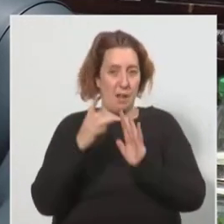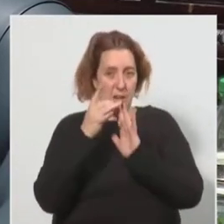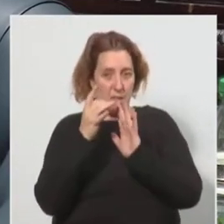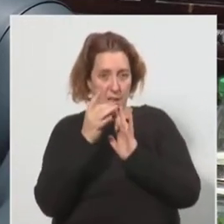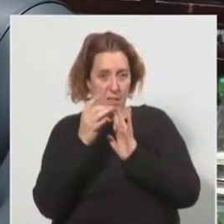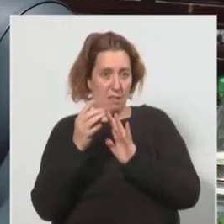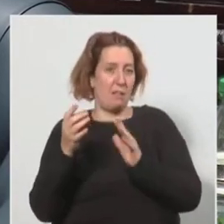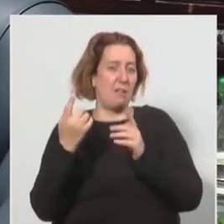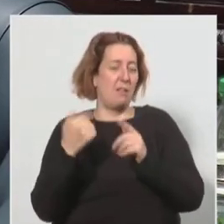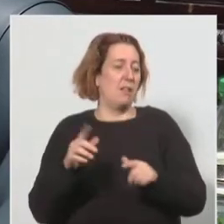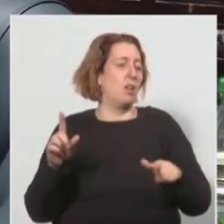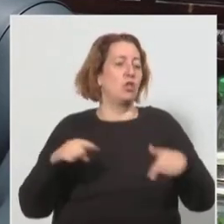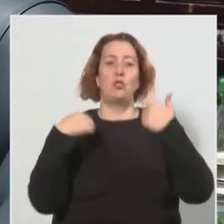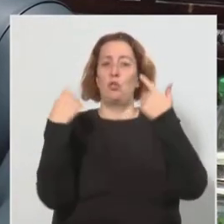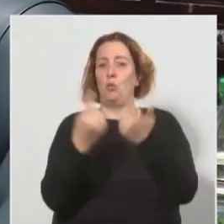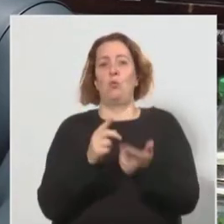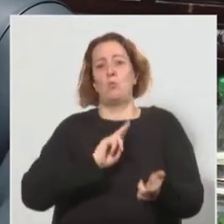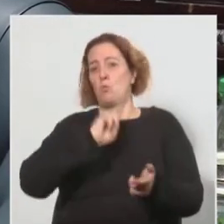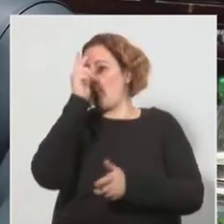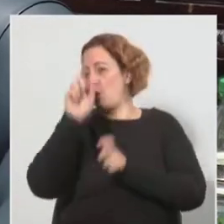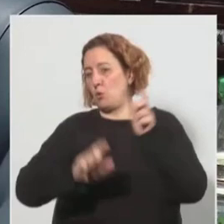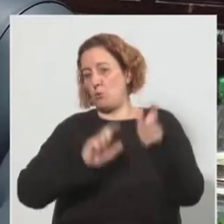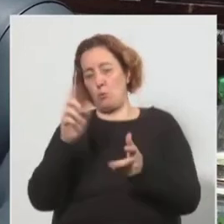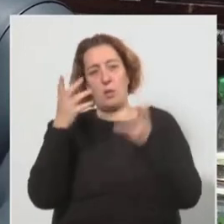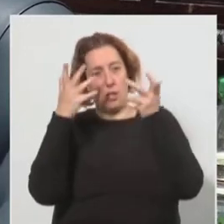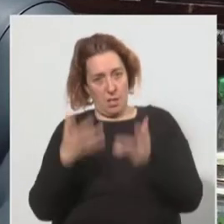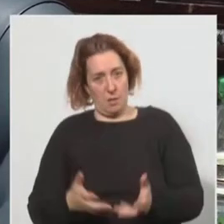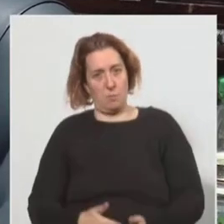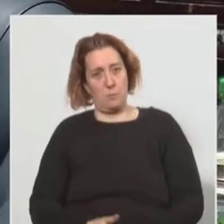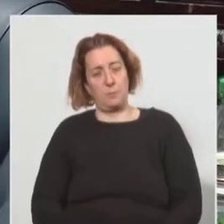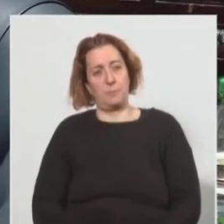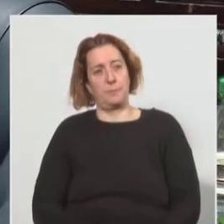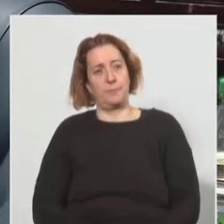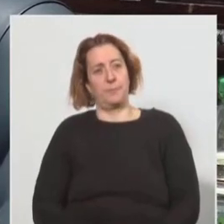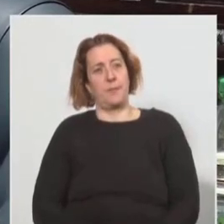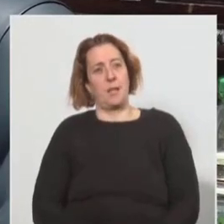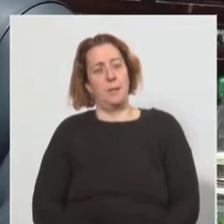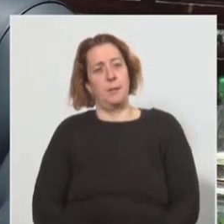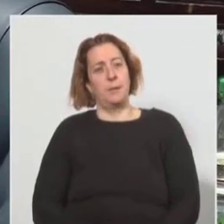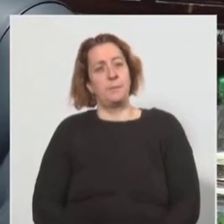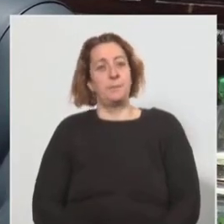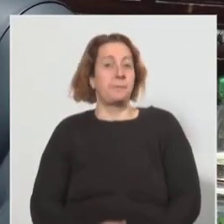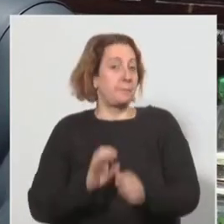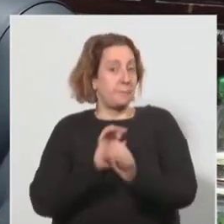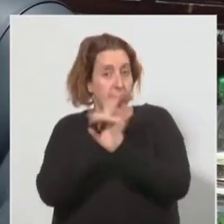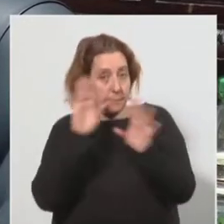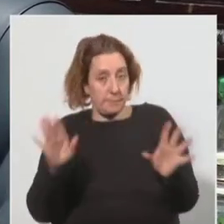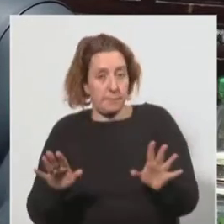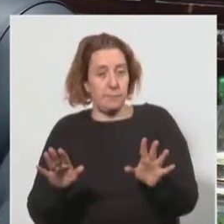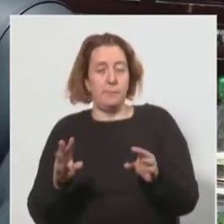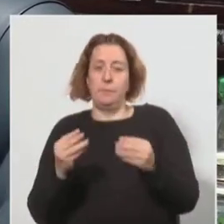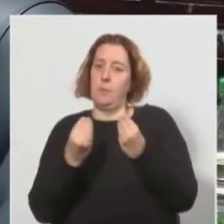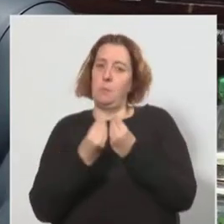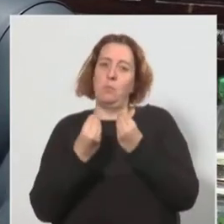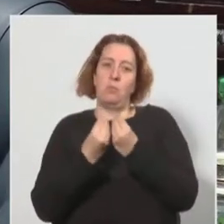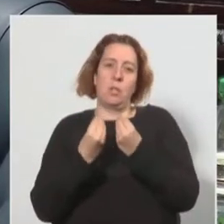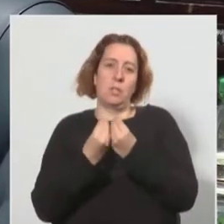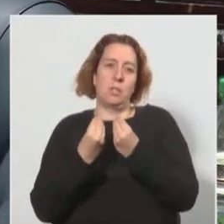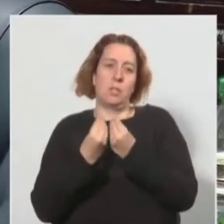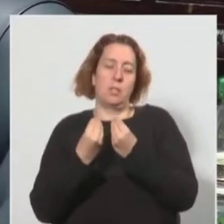las que todos los uruguayos y las uruguayas deseamos. Como queda claro, son